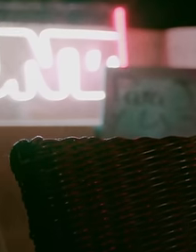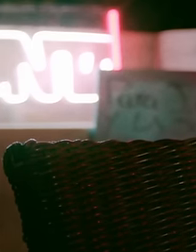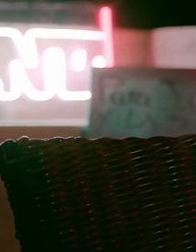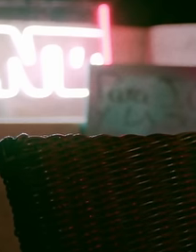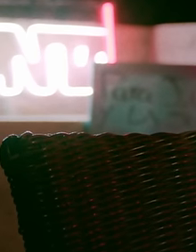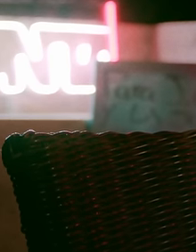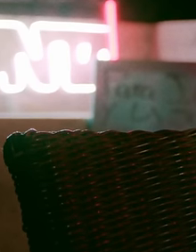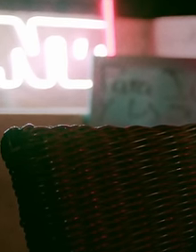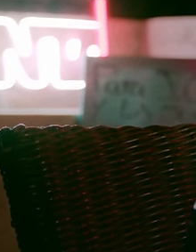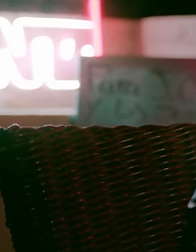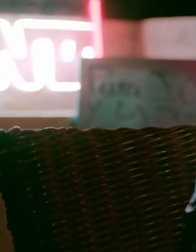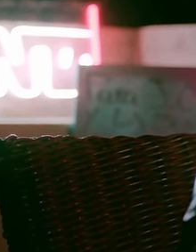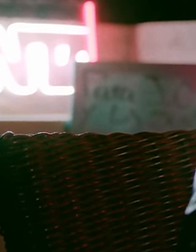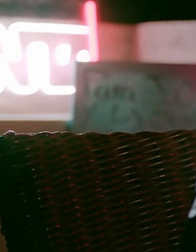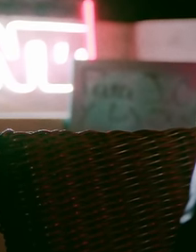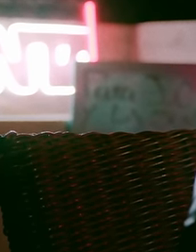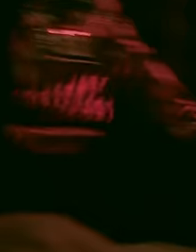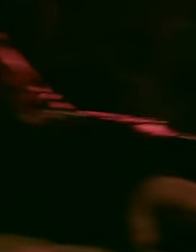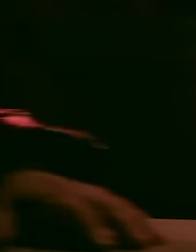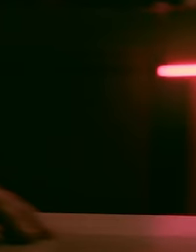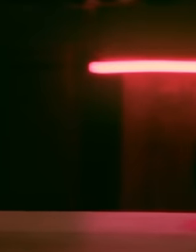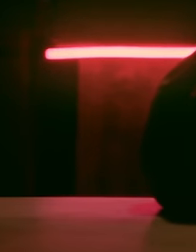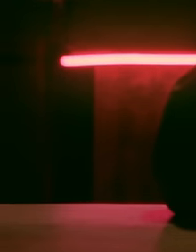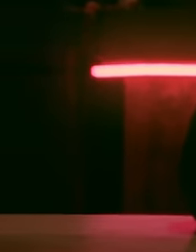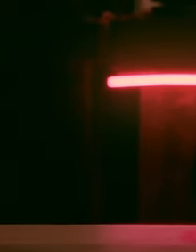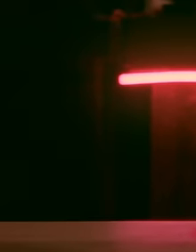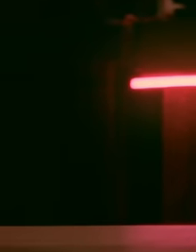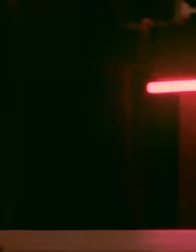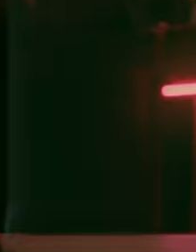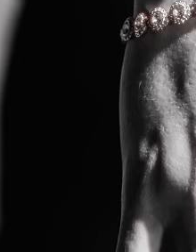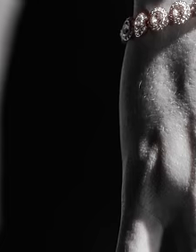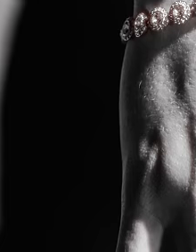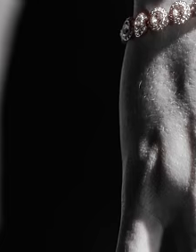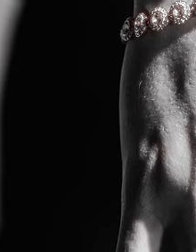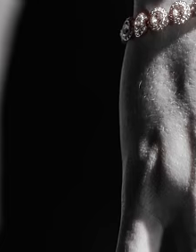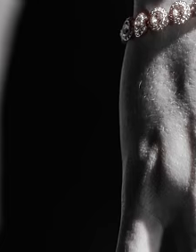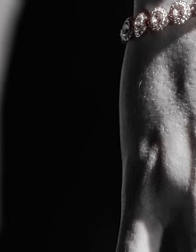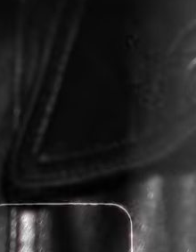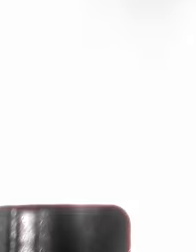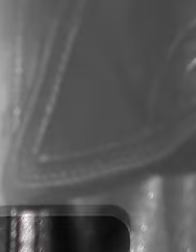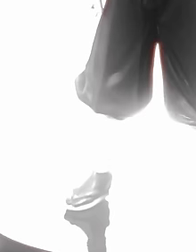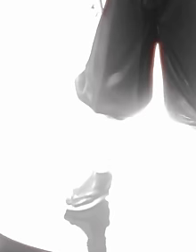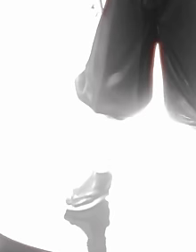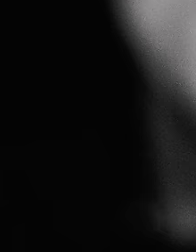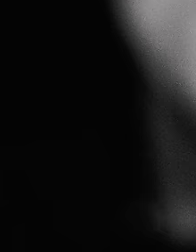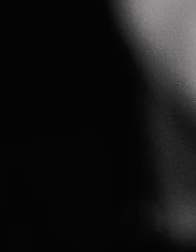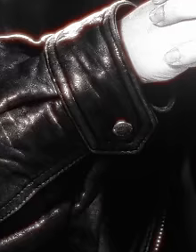Oye, chiquillo, ¿por qué está tan oscuro si vamos a empezar a grabar? Sorry, Julia.